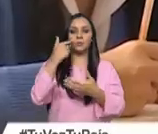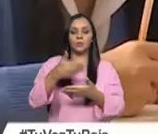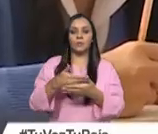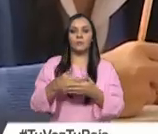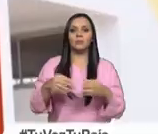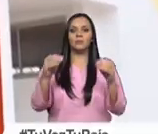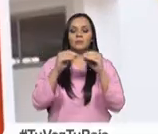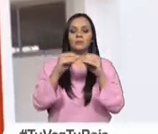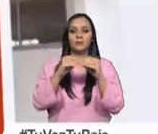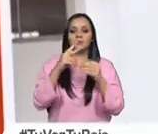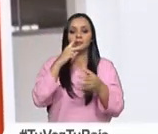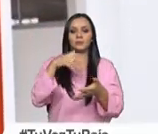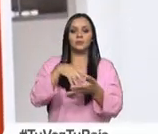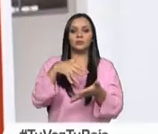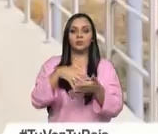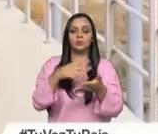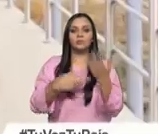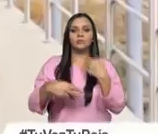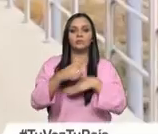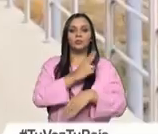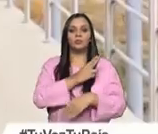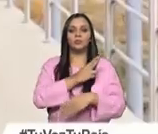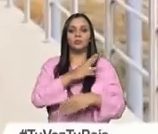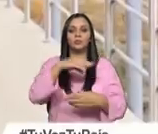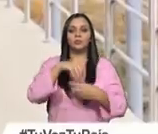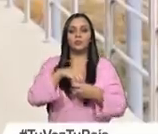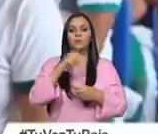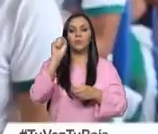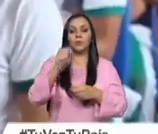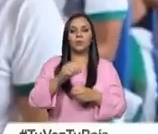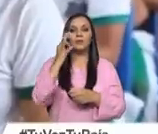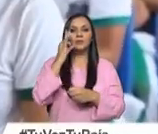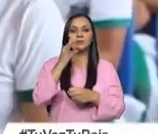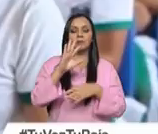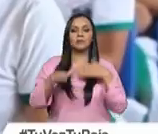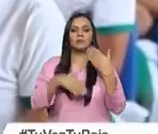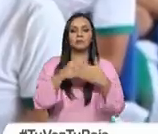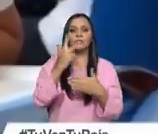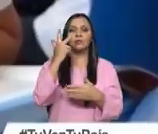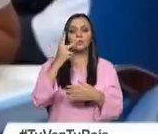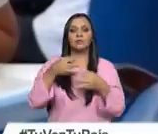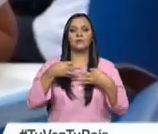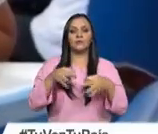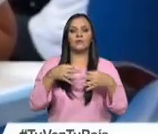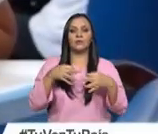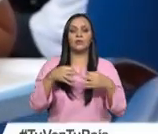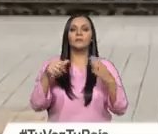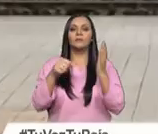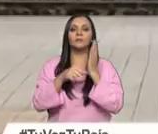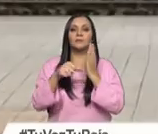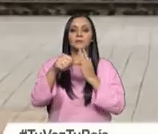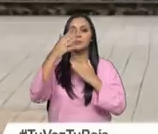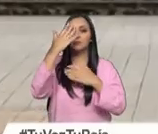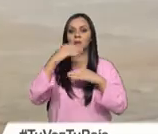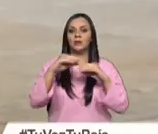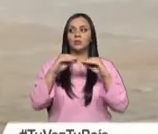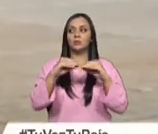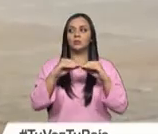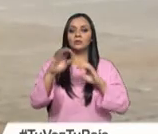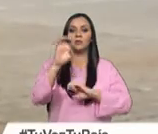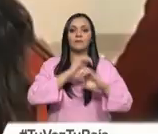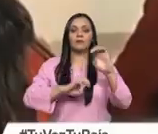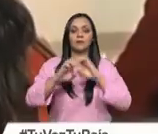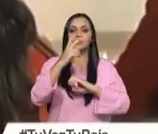continuar sus estudios de educación superior en el exterior, podrán rendir el examen el 3 de febrero. El Ministerio de Educación recuerda que la evaluación